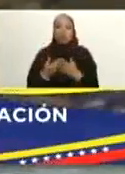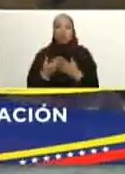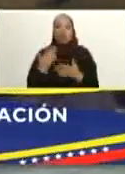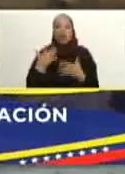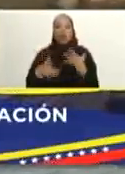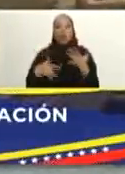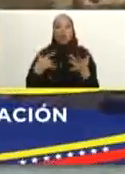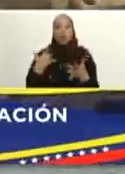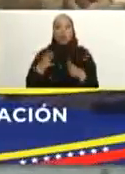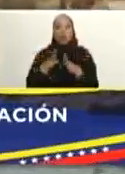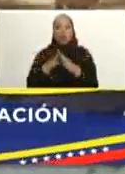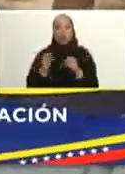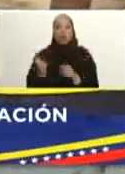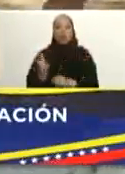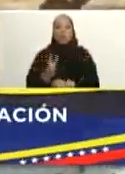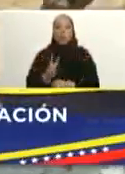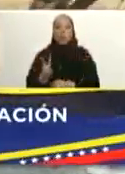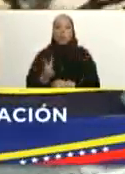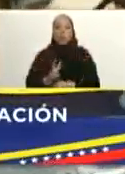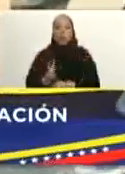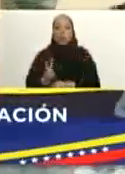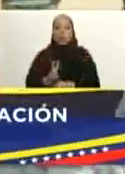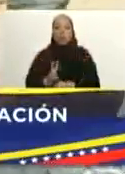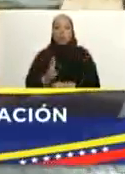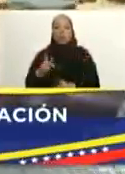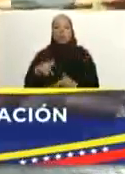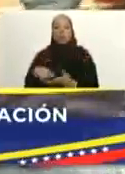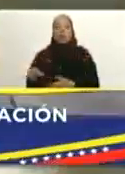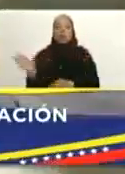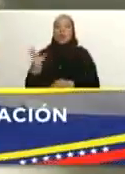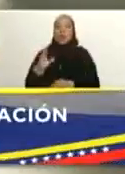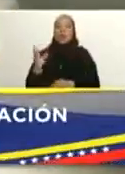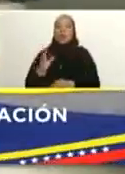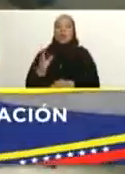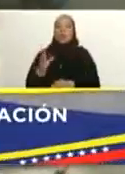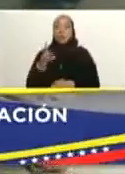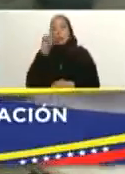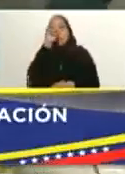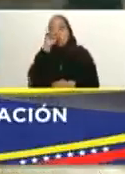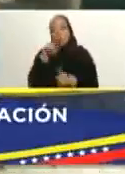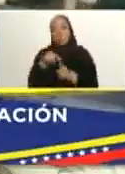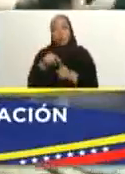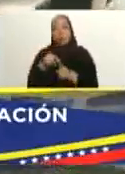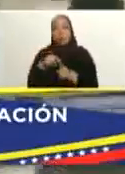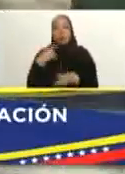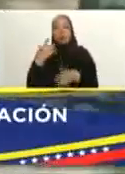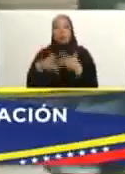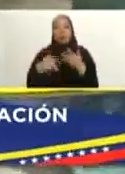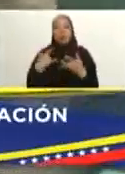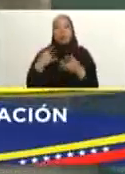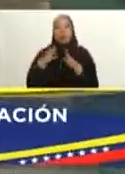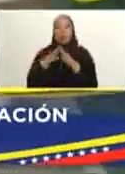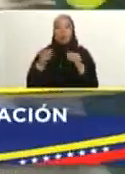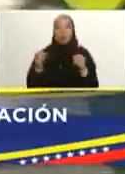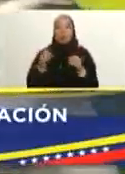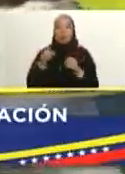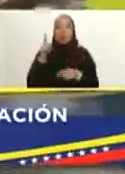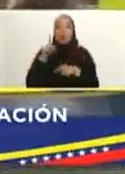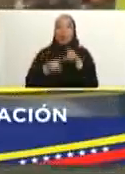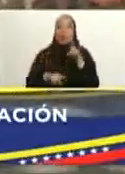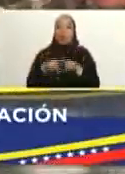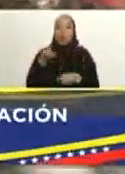llegado a toda Venezuela, y aquí en Caracas vamos a cumplir esa meta, mi comandante. Hoy estamos entregando